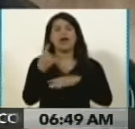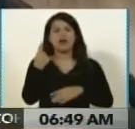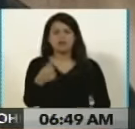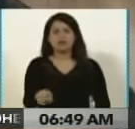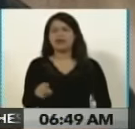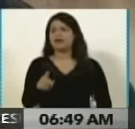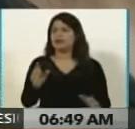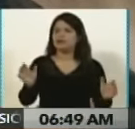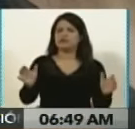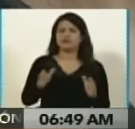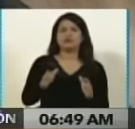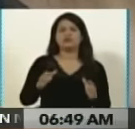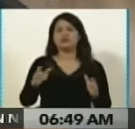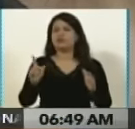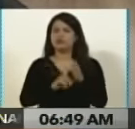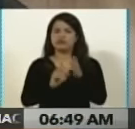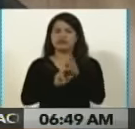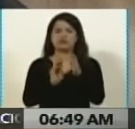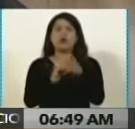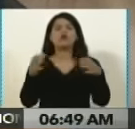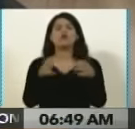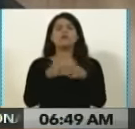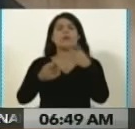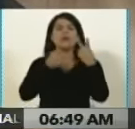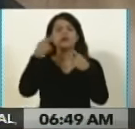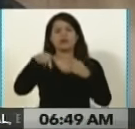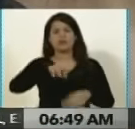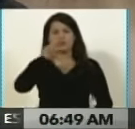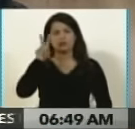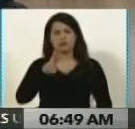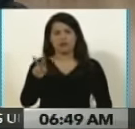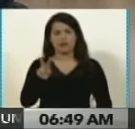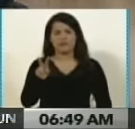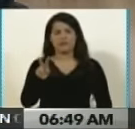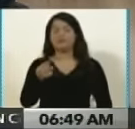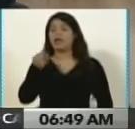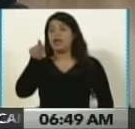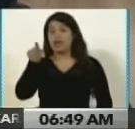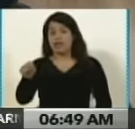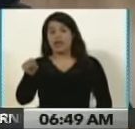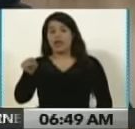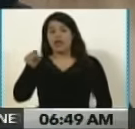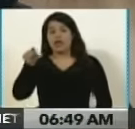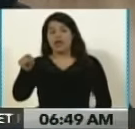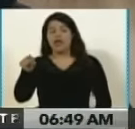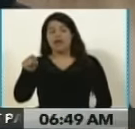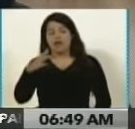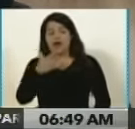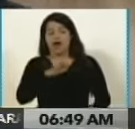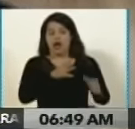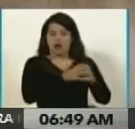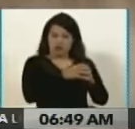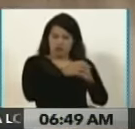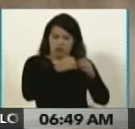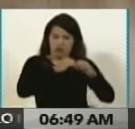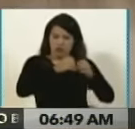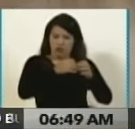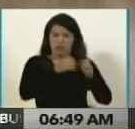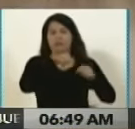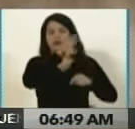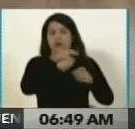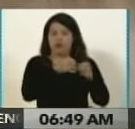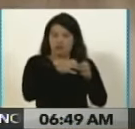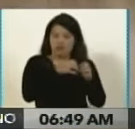las fuerzas políticas que están en el país, ¿no? Y él está estructurando el Pacto de Nueva York,